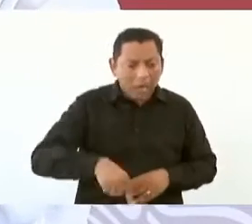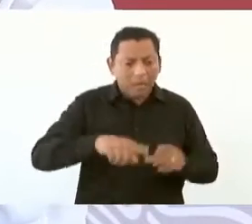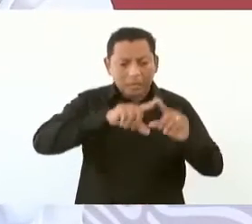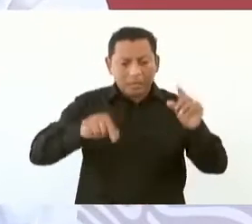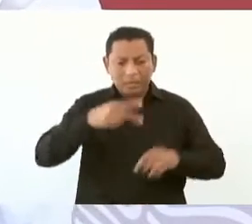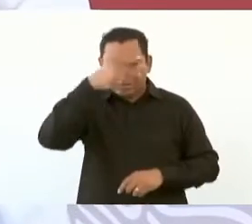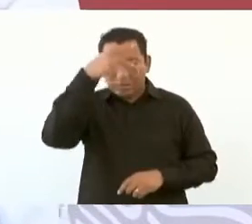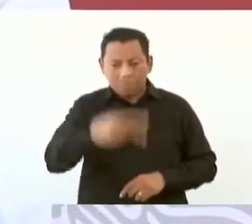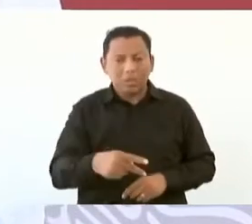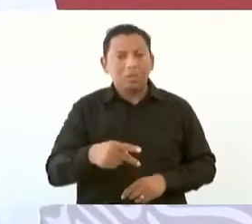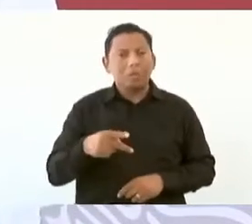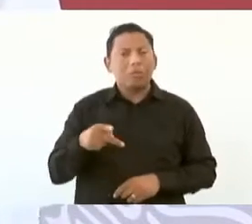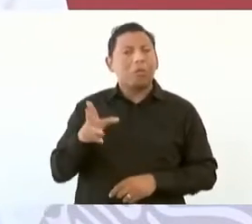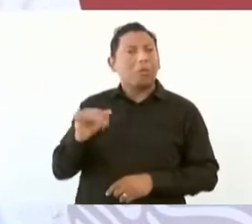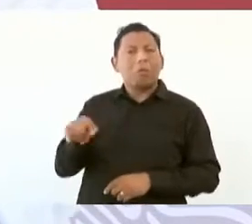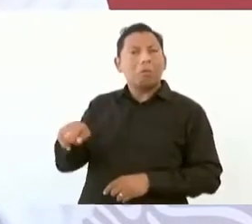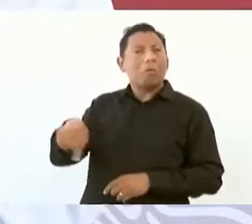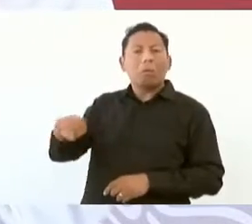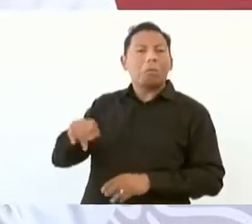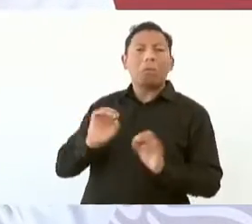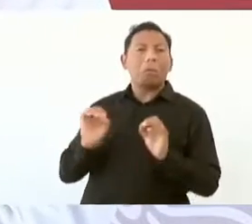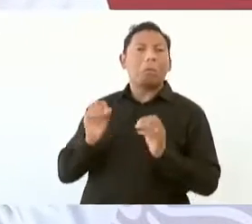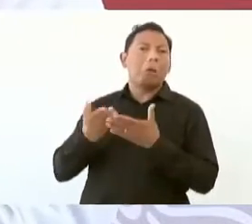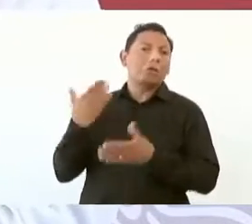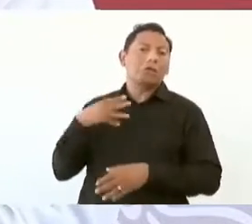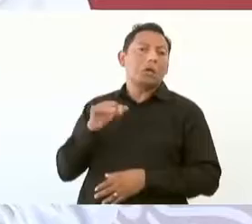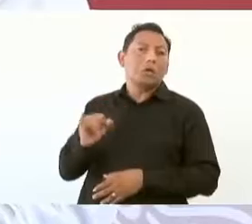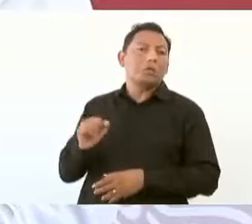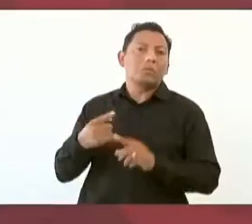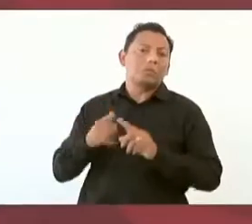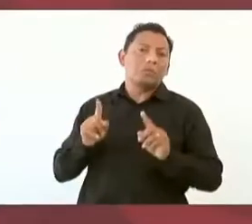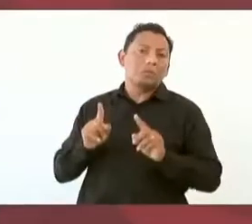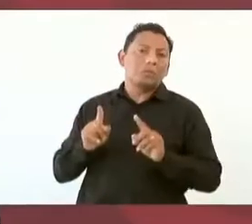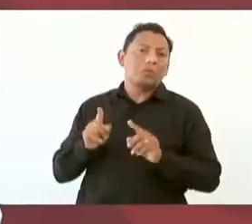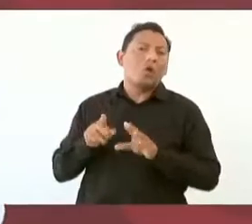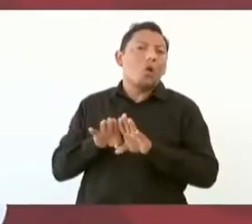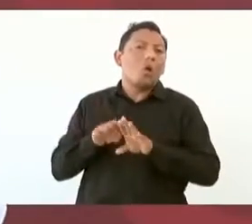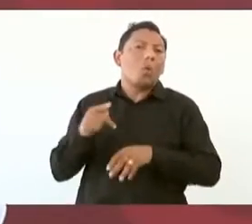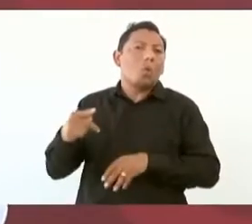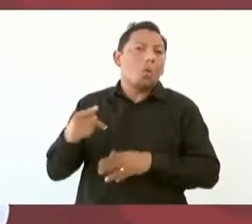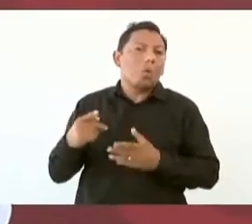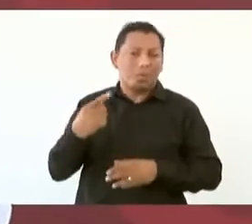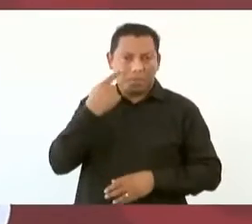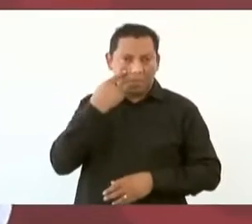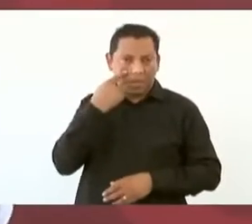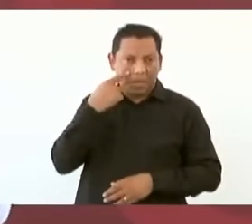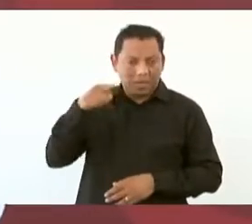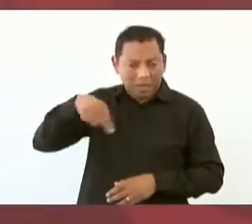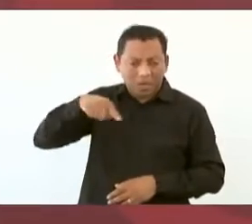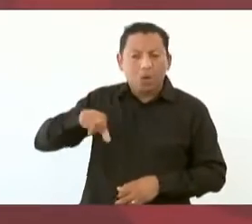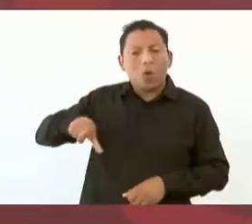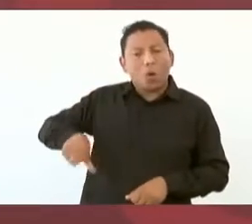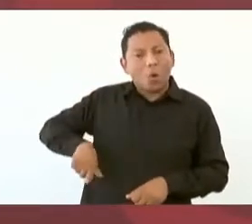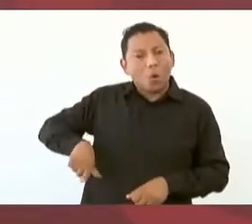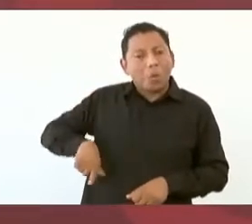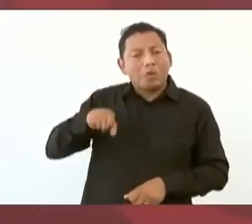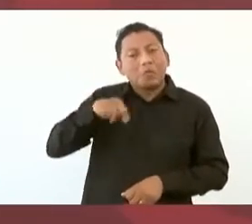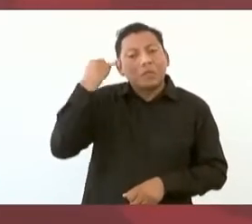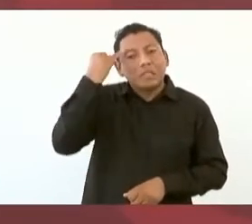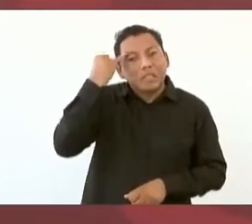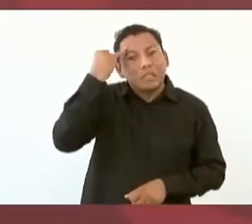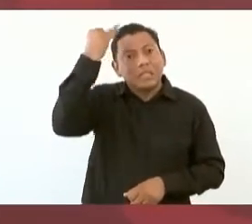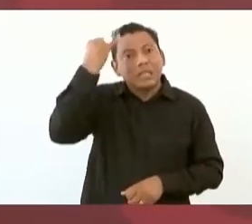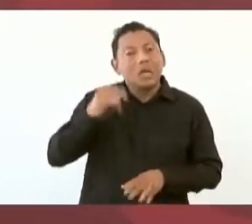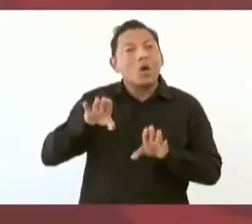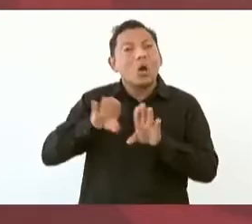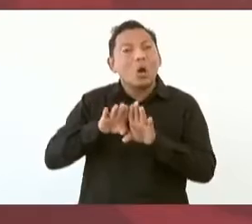Su idea era que el Estado, el gobierno, para que se entienda mejor,